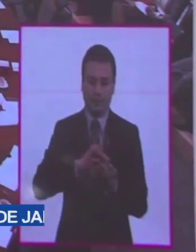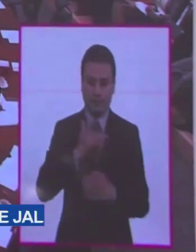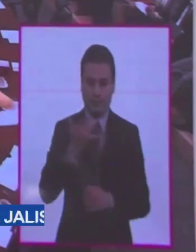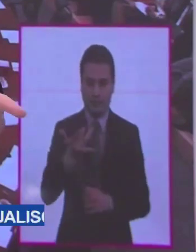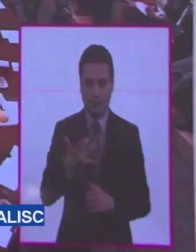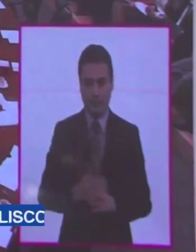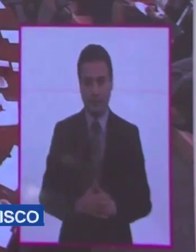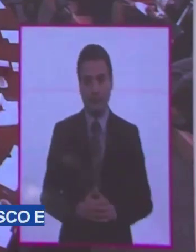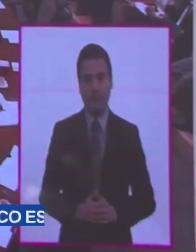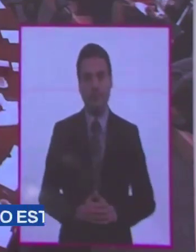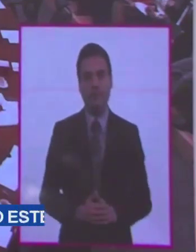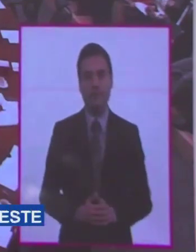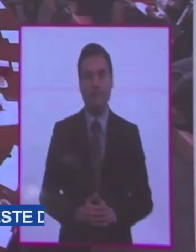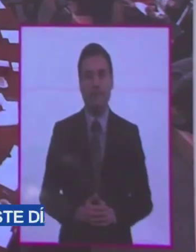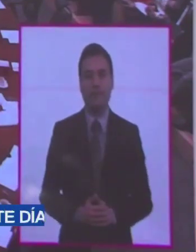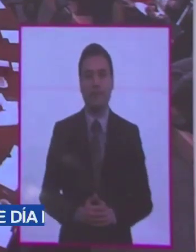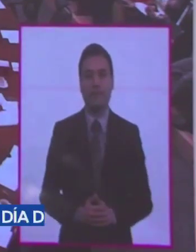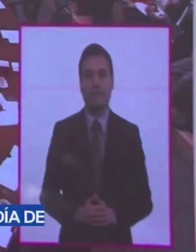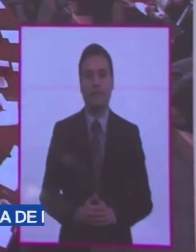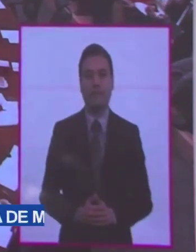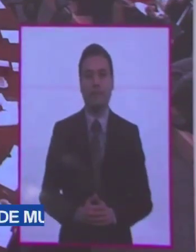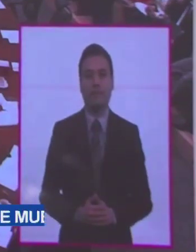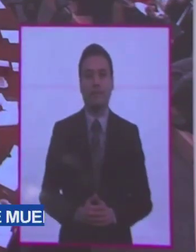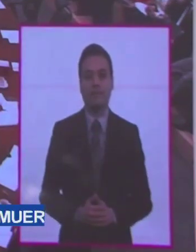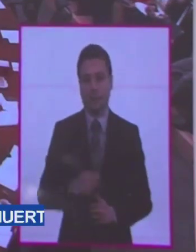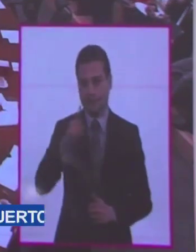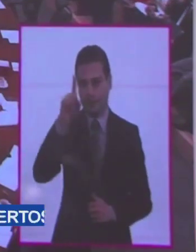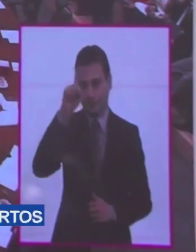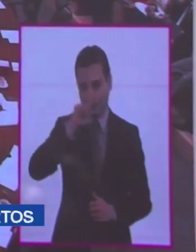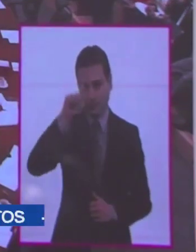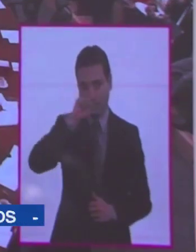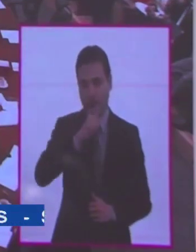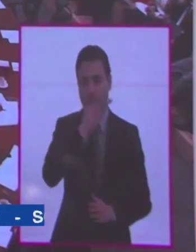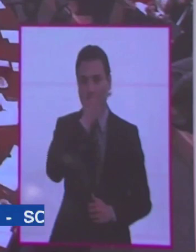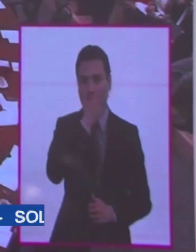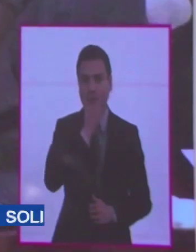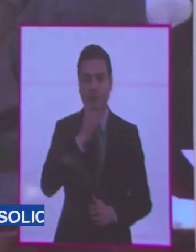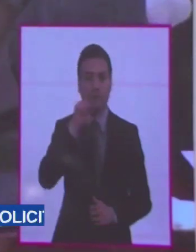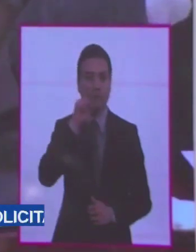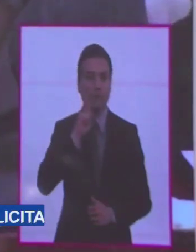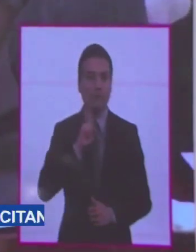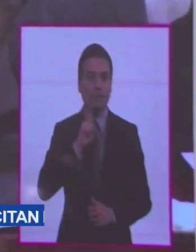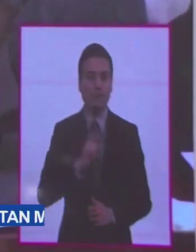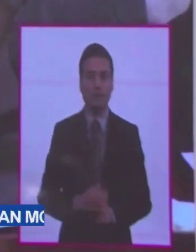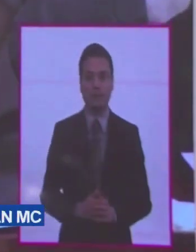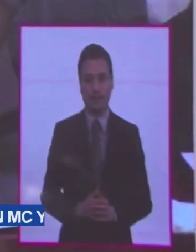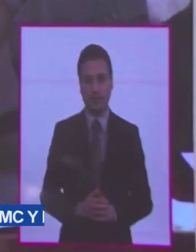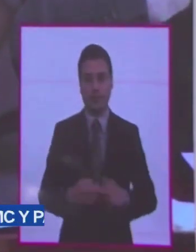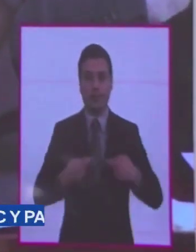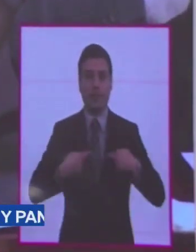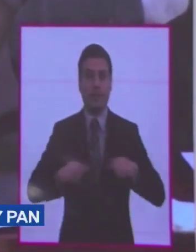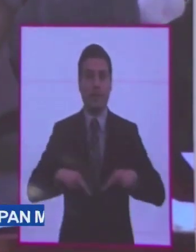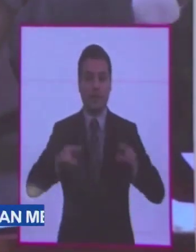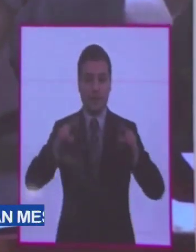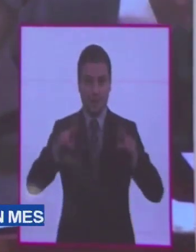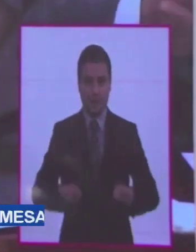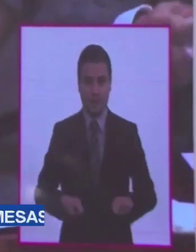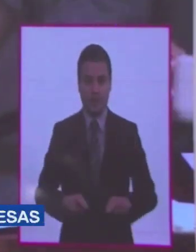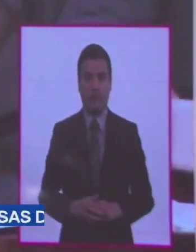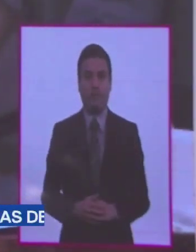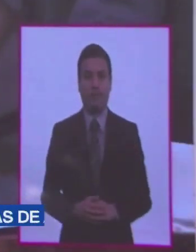población consejeros electorales que son parte de las cuotas de los partidos políticos A ver vamos por